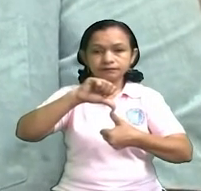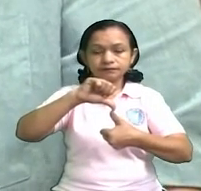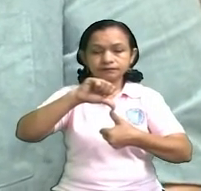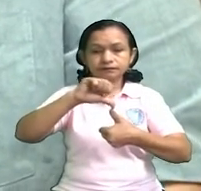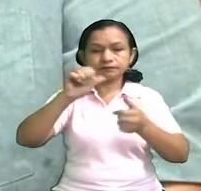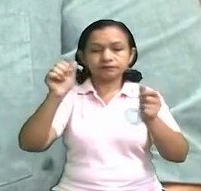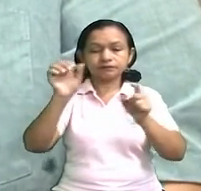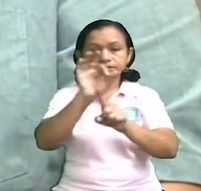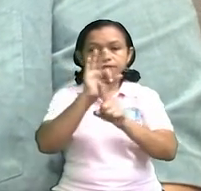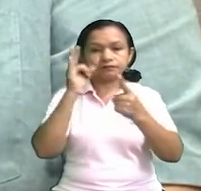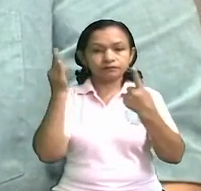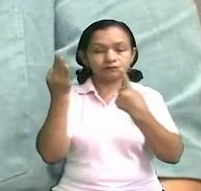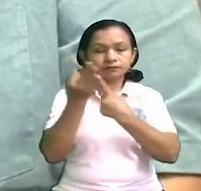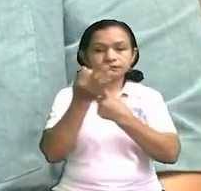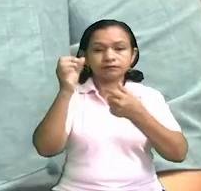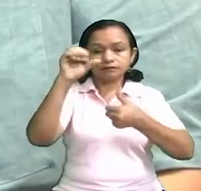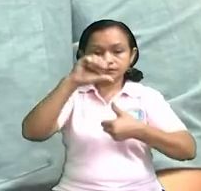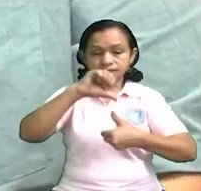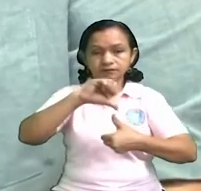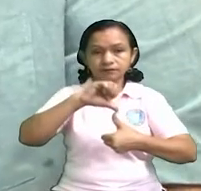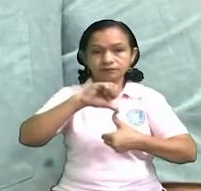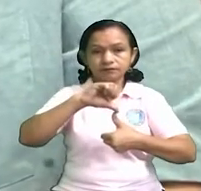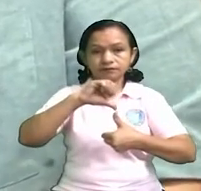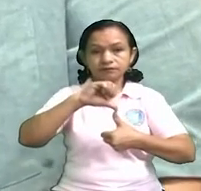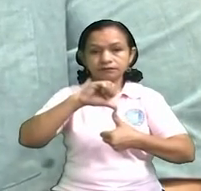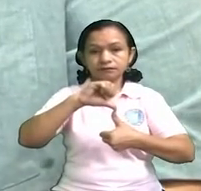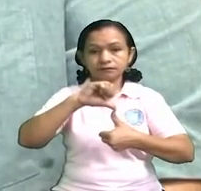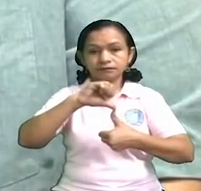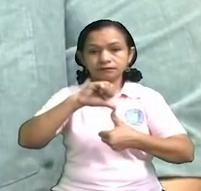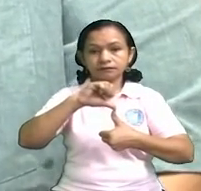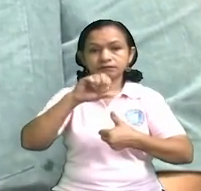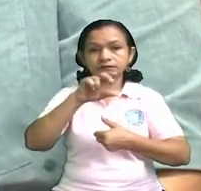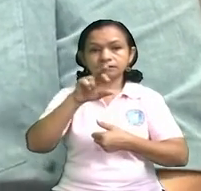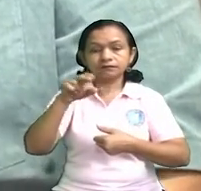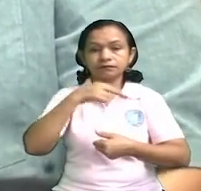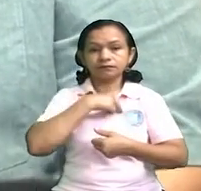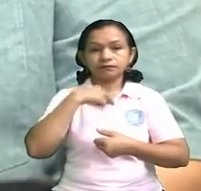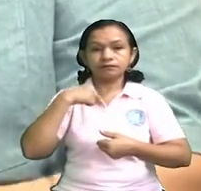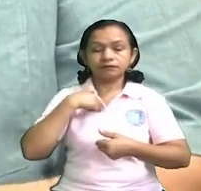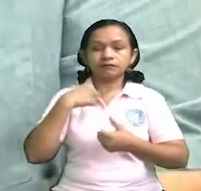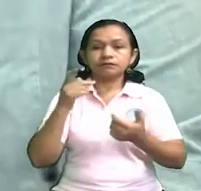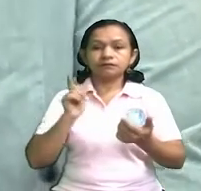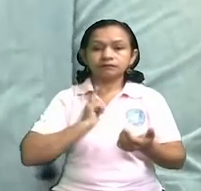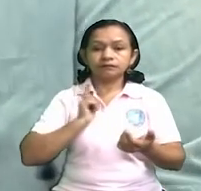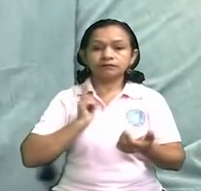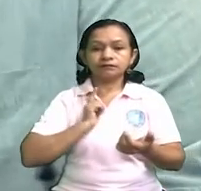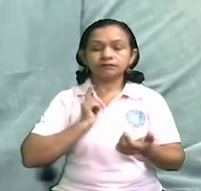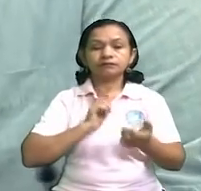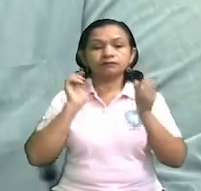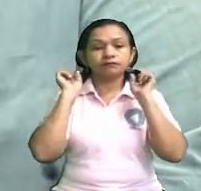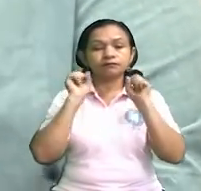Confederación Centroamericana de Cuerpos de Bomberos del Istmo, CCVICA, ahí eso